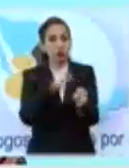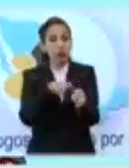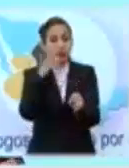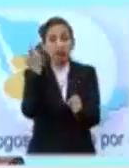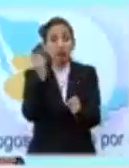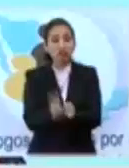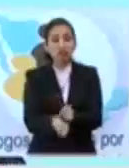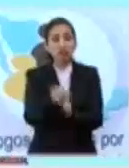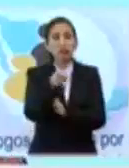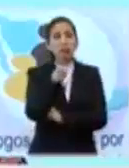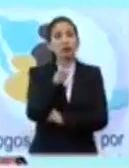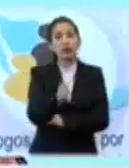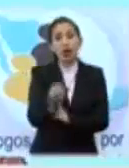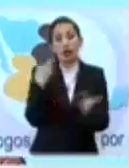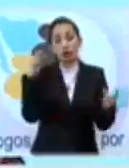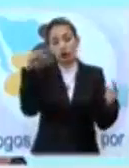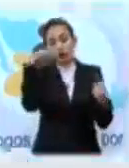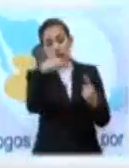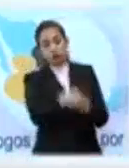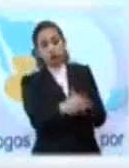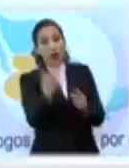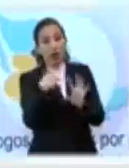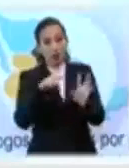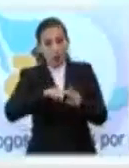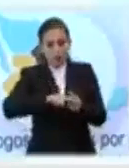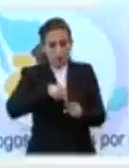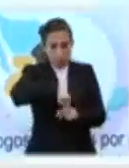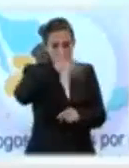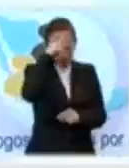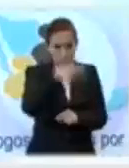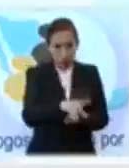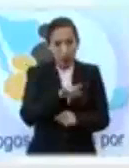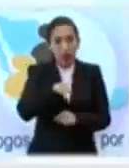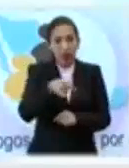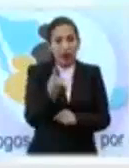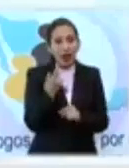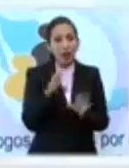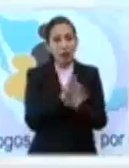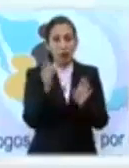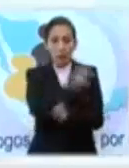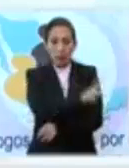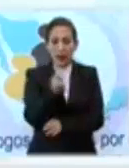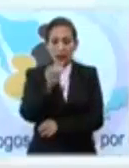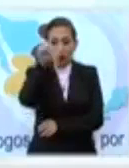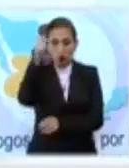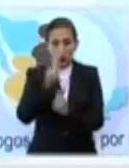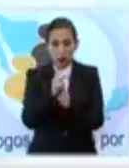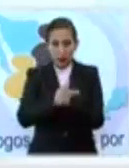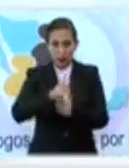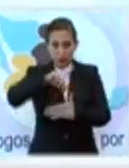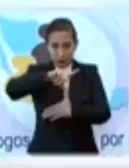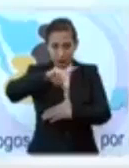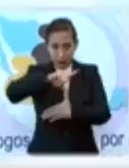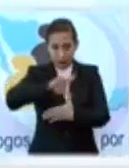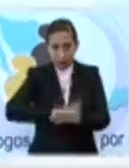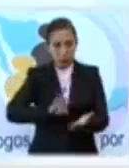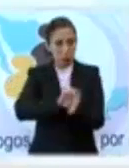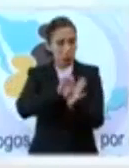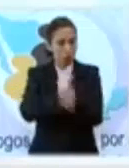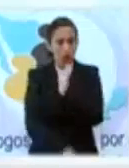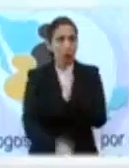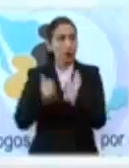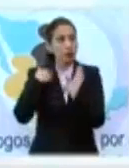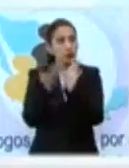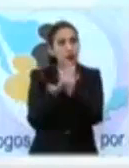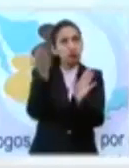coincide en un enfoque que se dio en México y que se ha dado de manera muy similar en otros países de América Latina. Por ejemplo, si nos